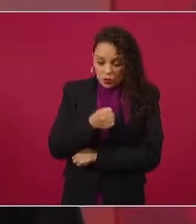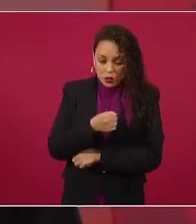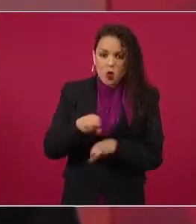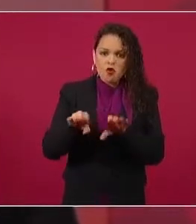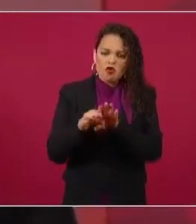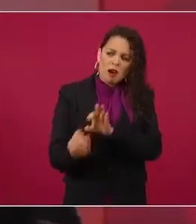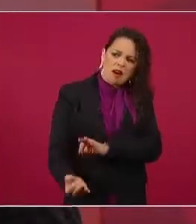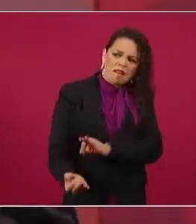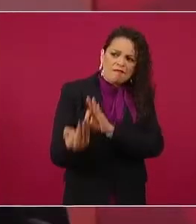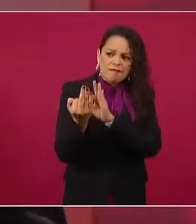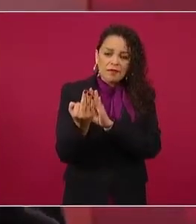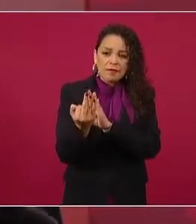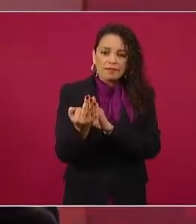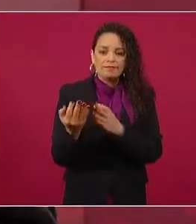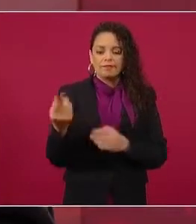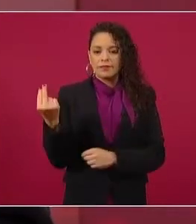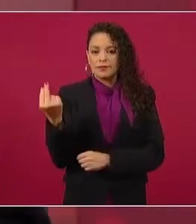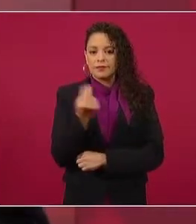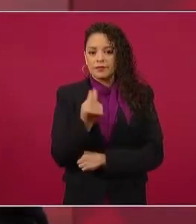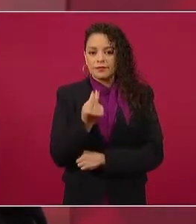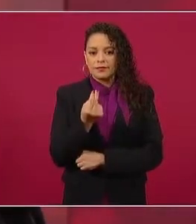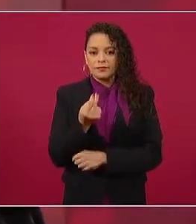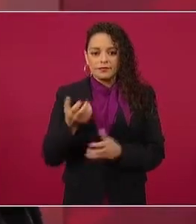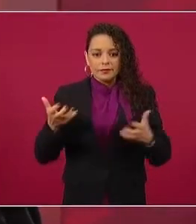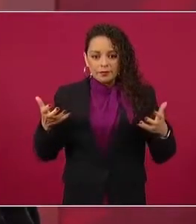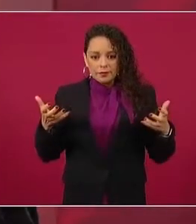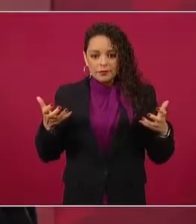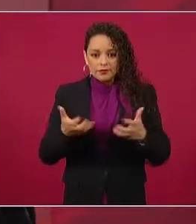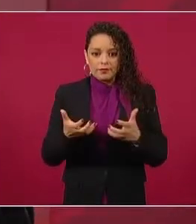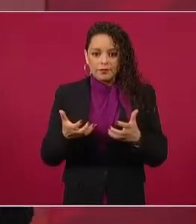si se actúa